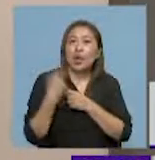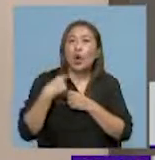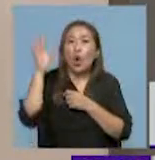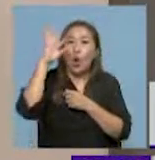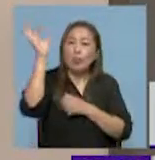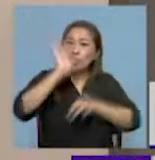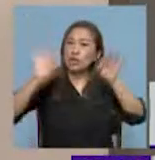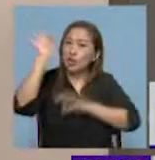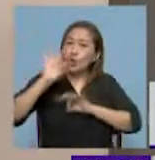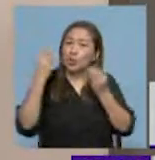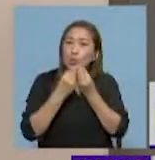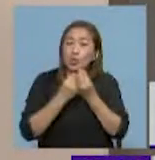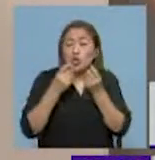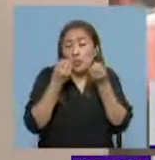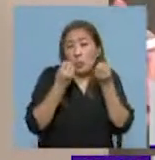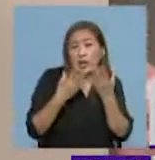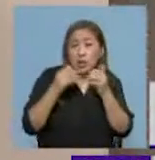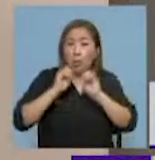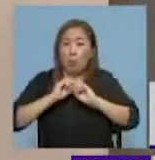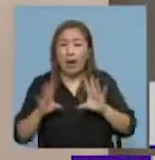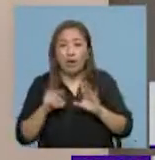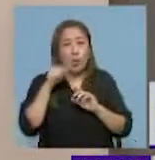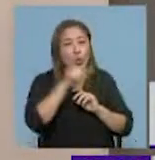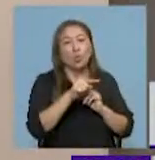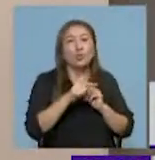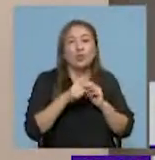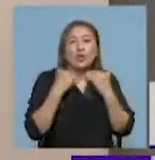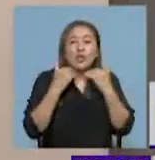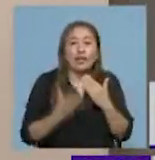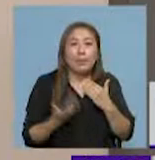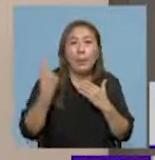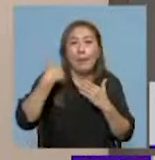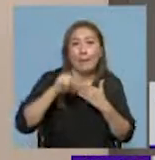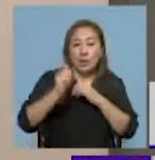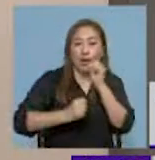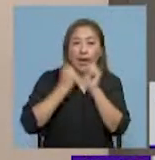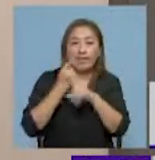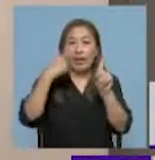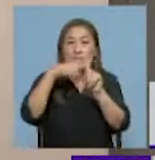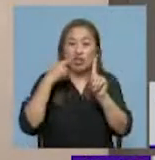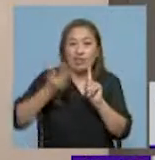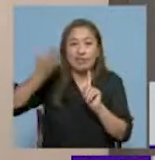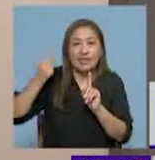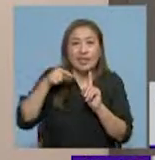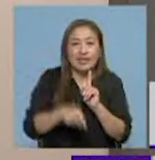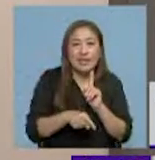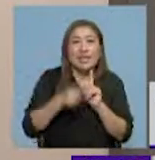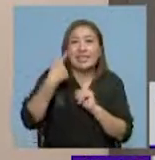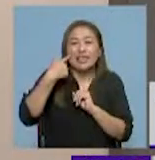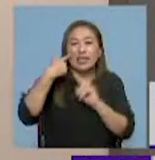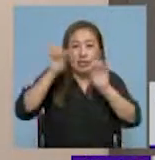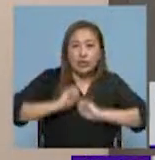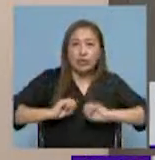pública no sé si eso es bueno o es malo ya me lo va a decir después ustedes lo cierto es que hasta el mediodía de ayer se conocía